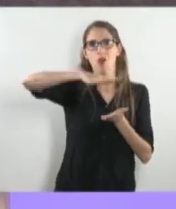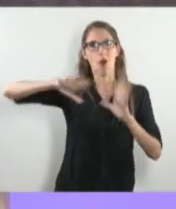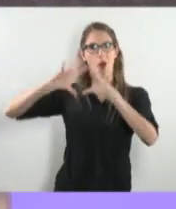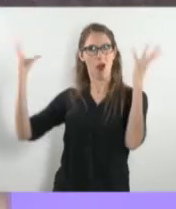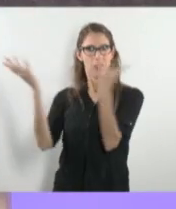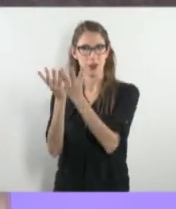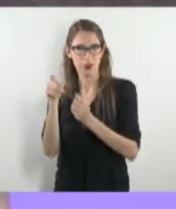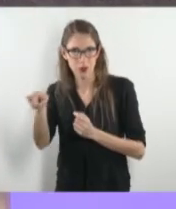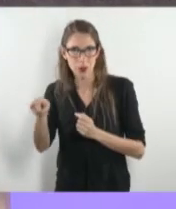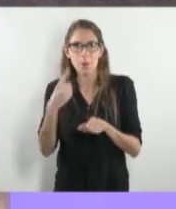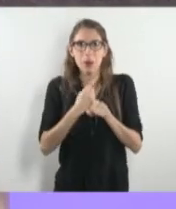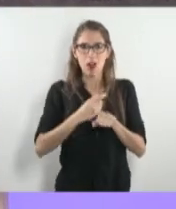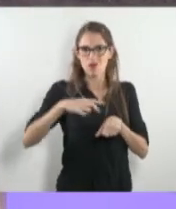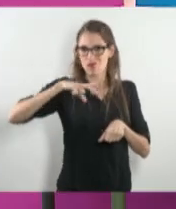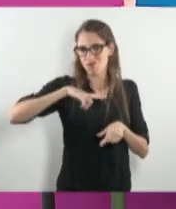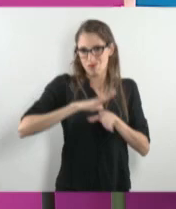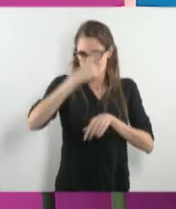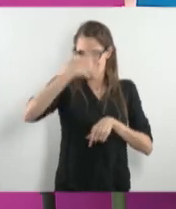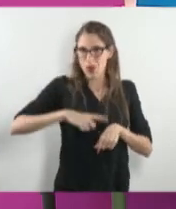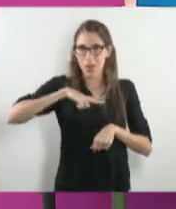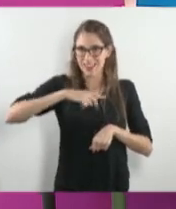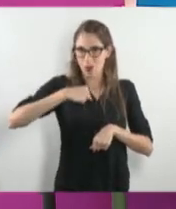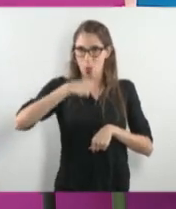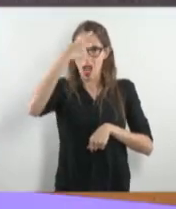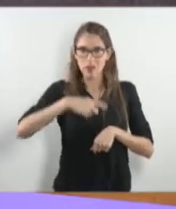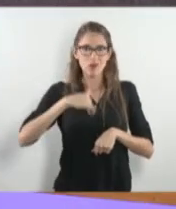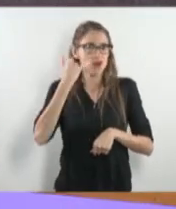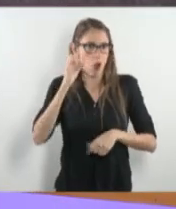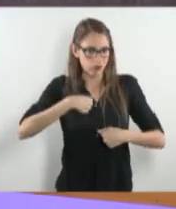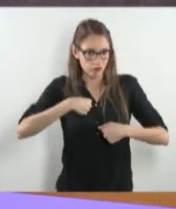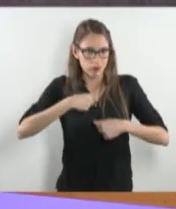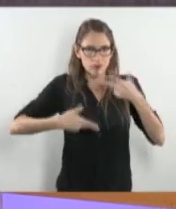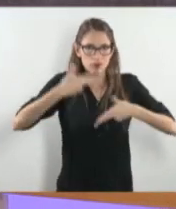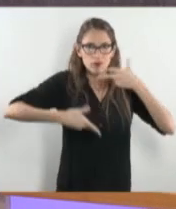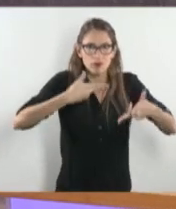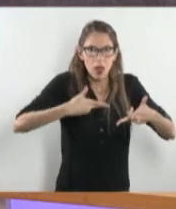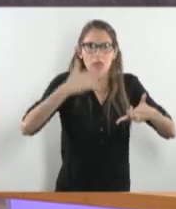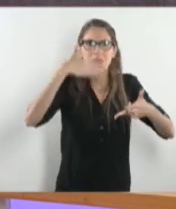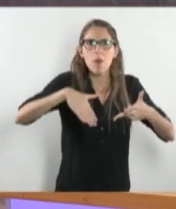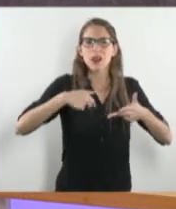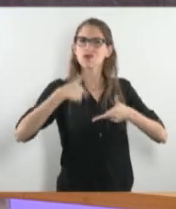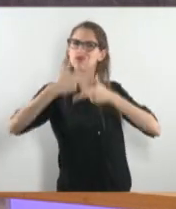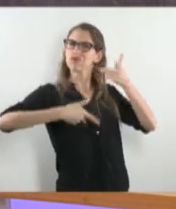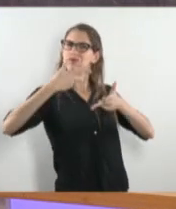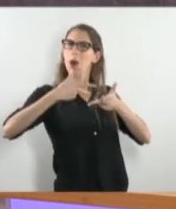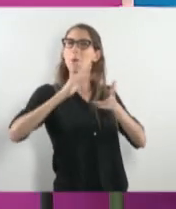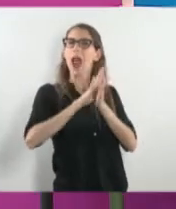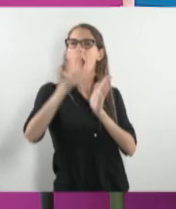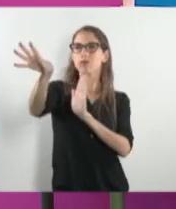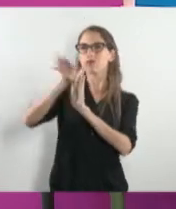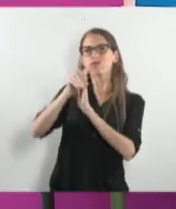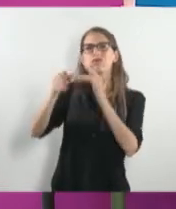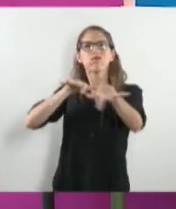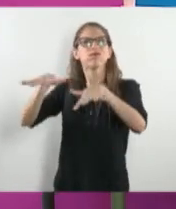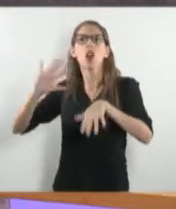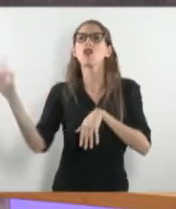en términos individuales, hablar en términos universales. Exactamente. Como que su voz está representando en realidad la voz de todos. Así, ¿no? Es.